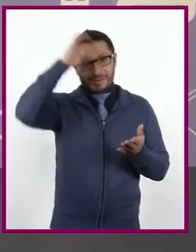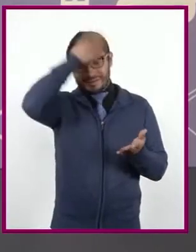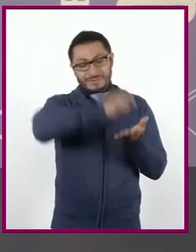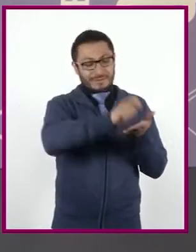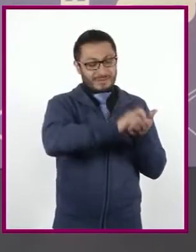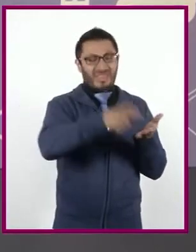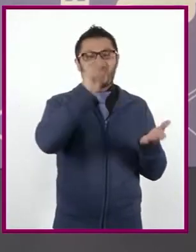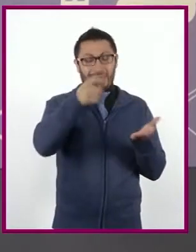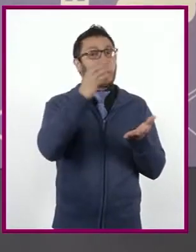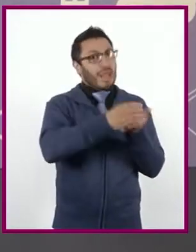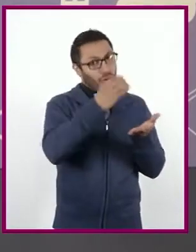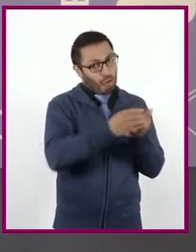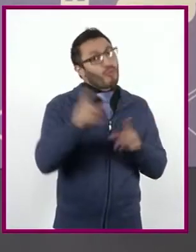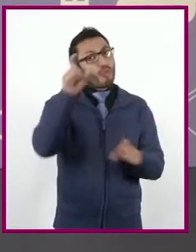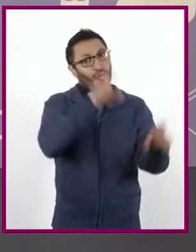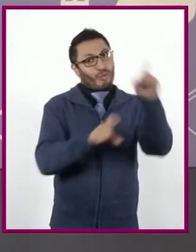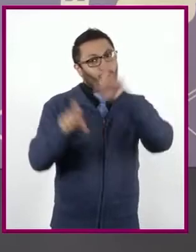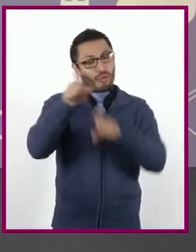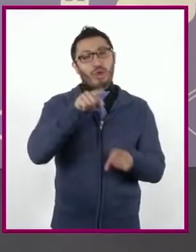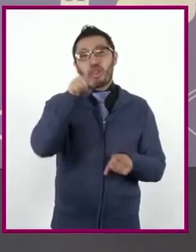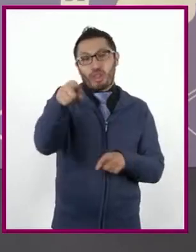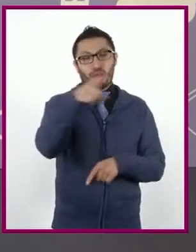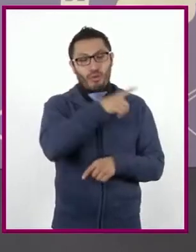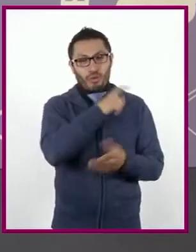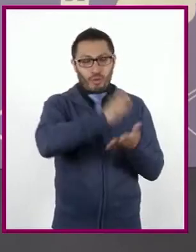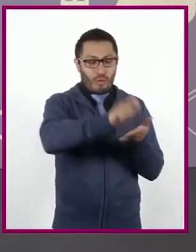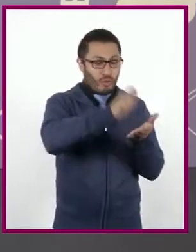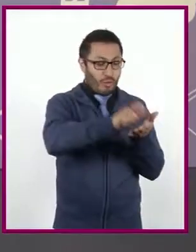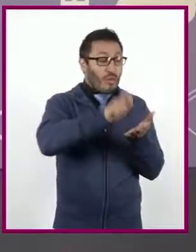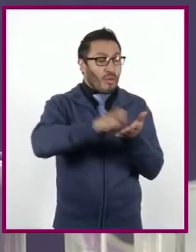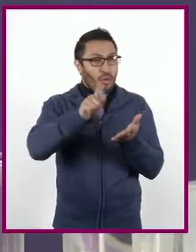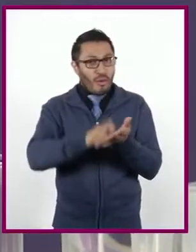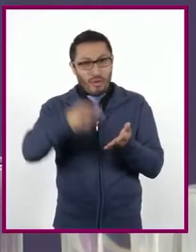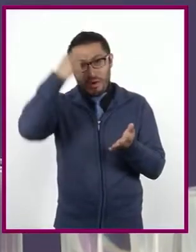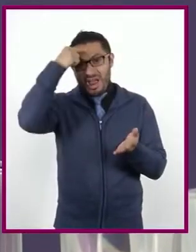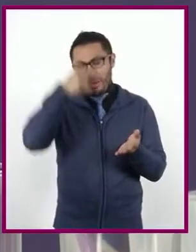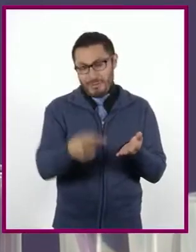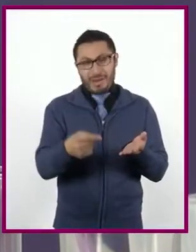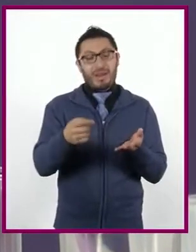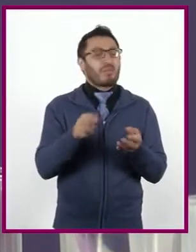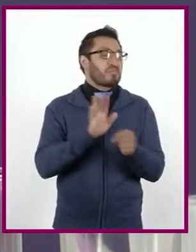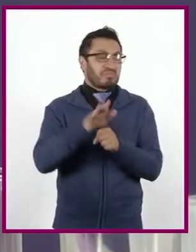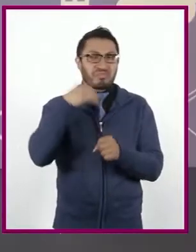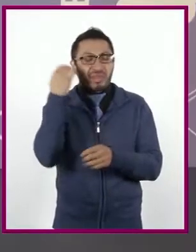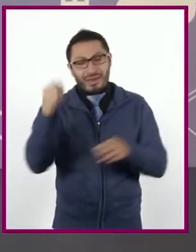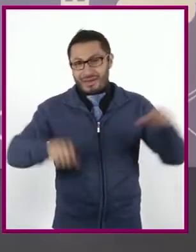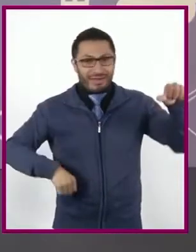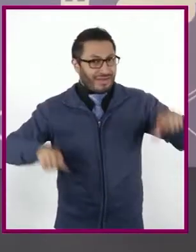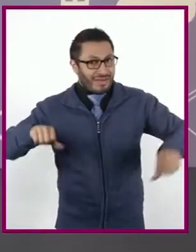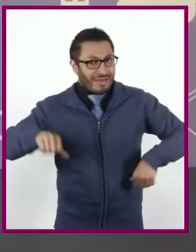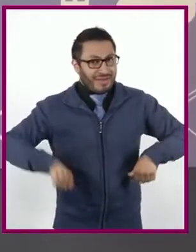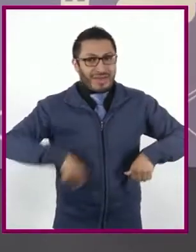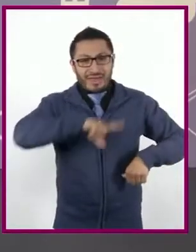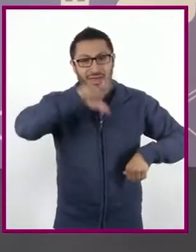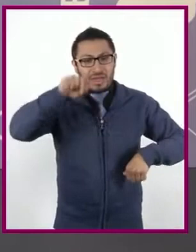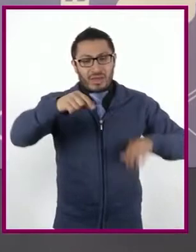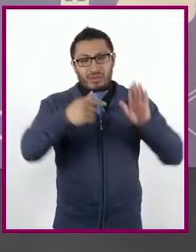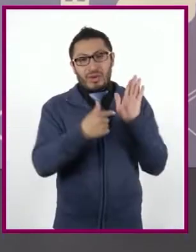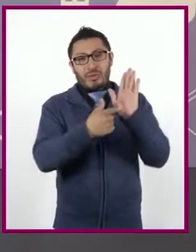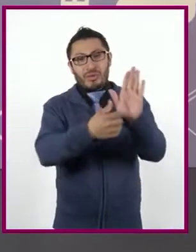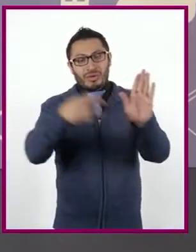tu cuaderno de química, donde deberás tomar notas y realizar las actividades que le mostrarás a tu